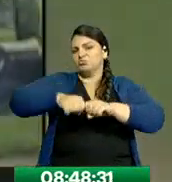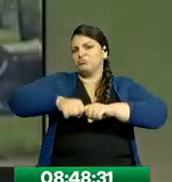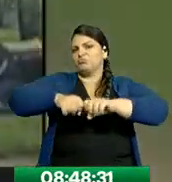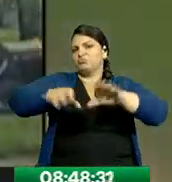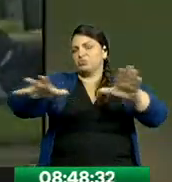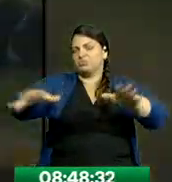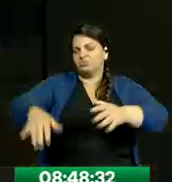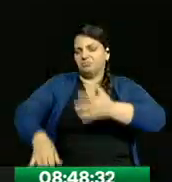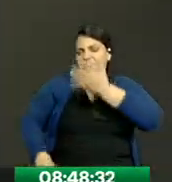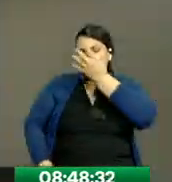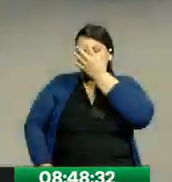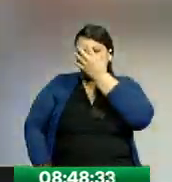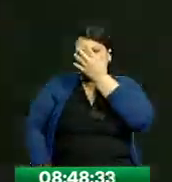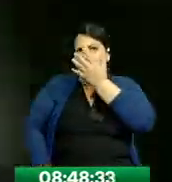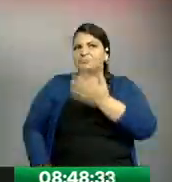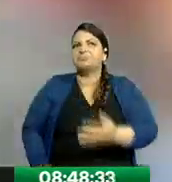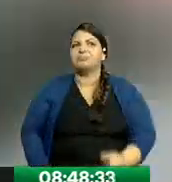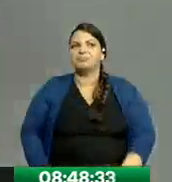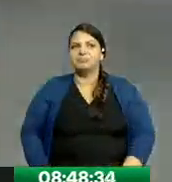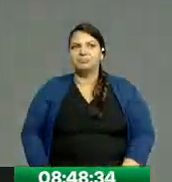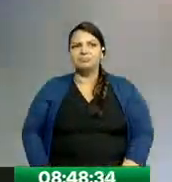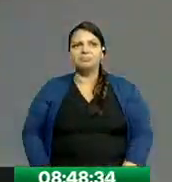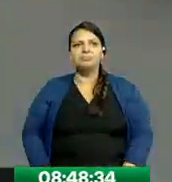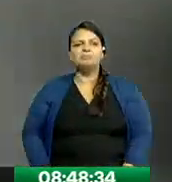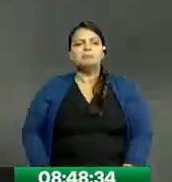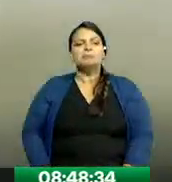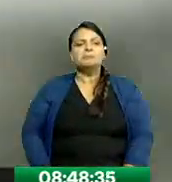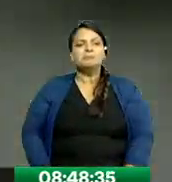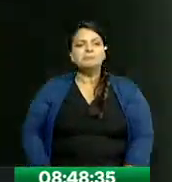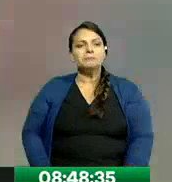señores, esta situación inverosímil.